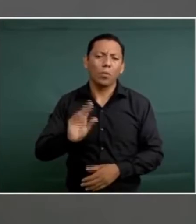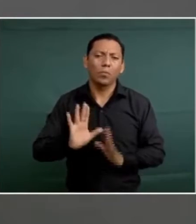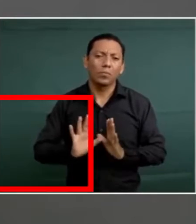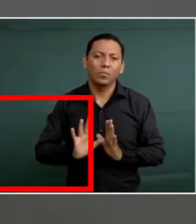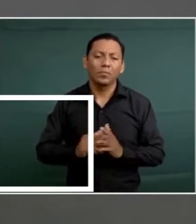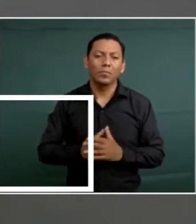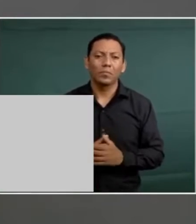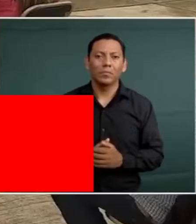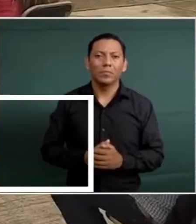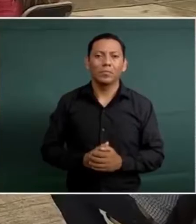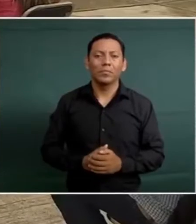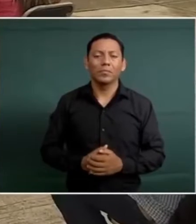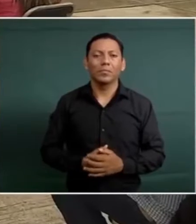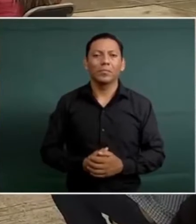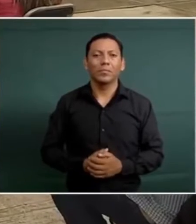estar